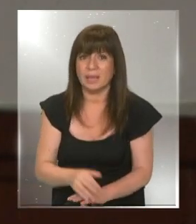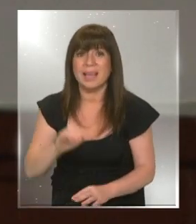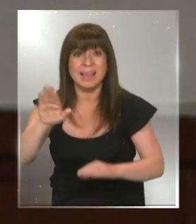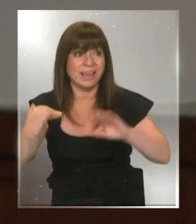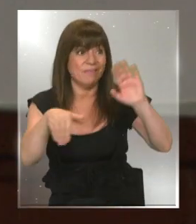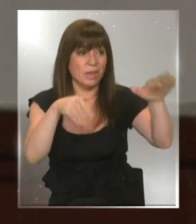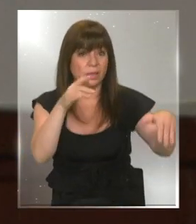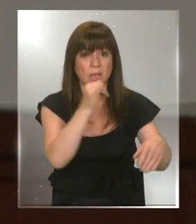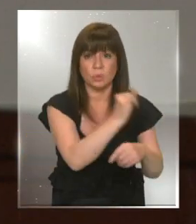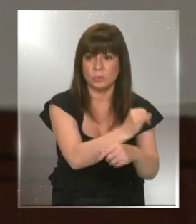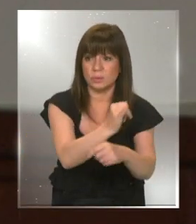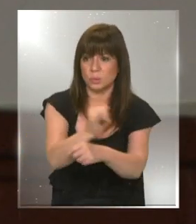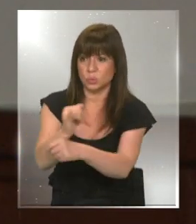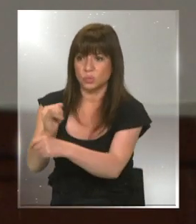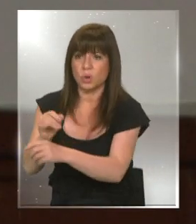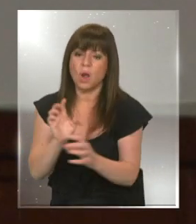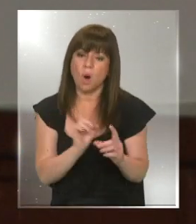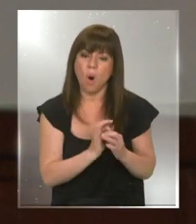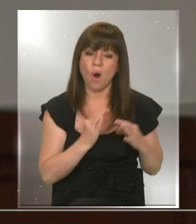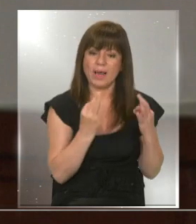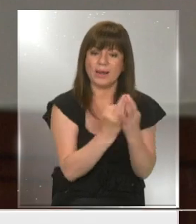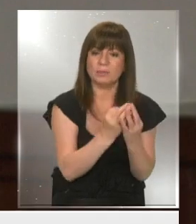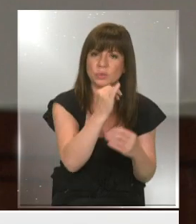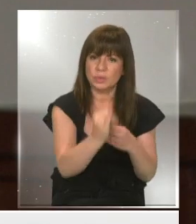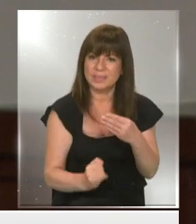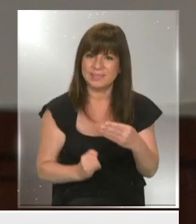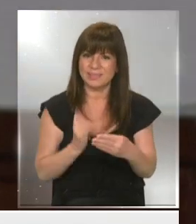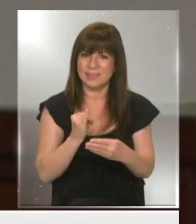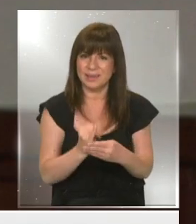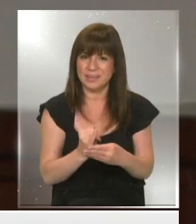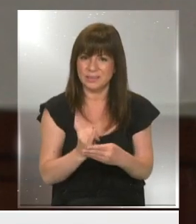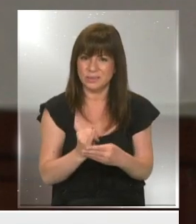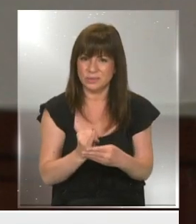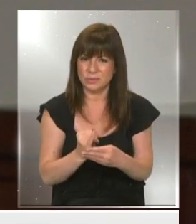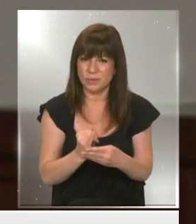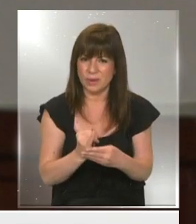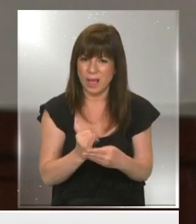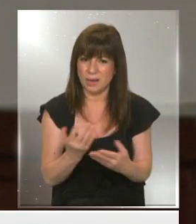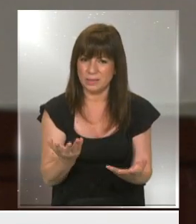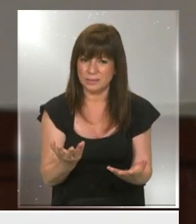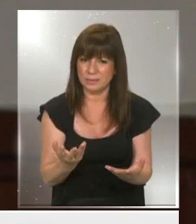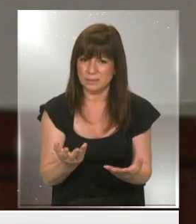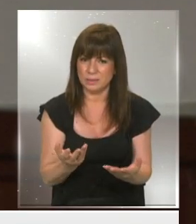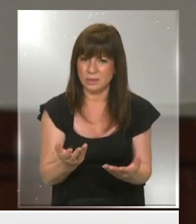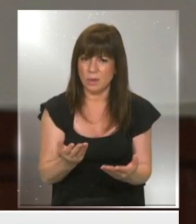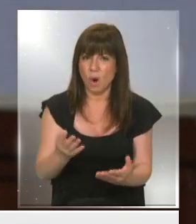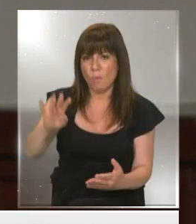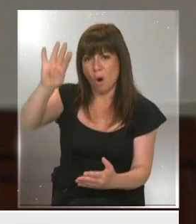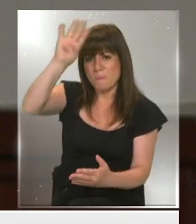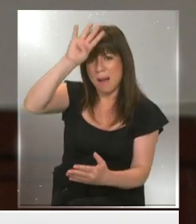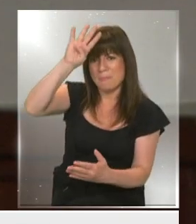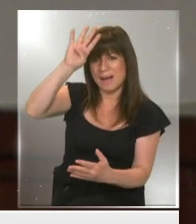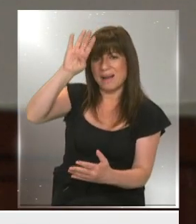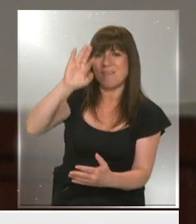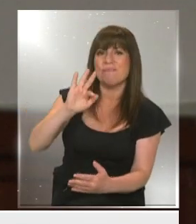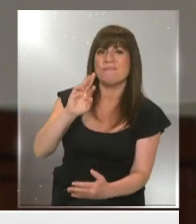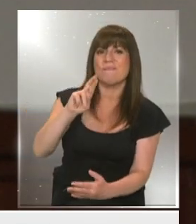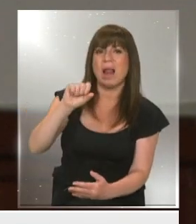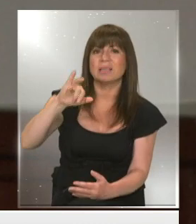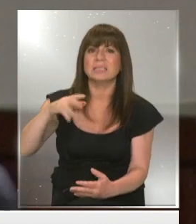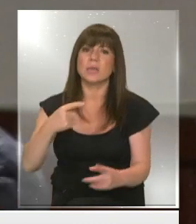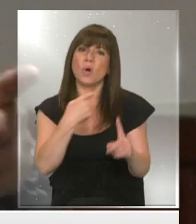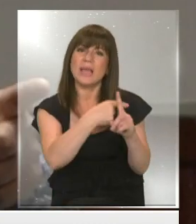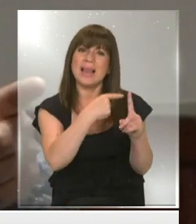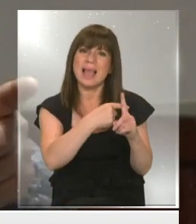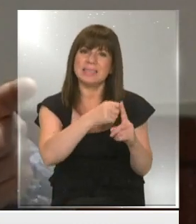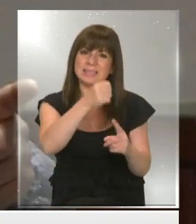instituciones, organismos internacionales, así como el hermano Papa Francisco, la Iglesia Católica, Naciones